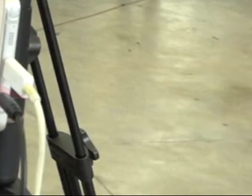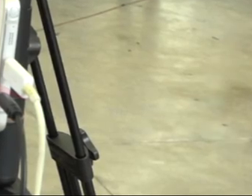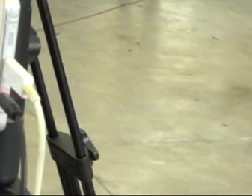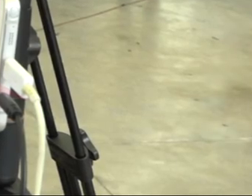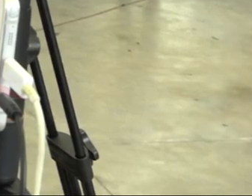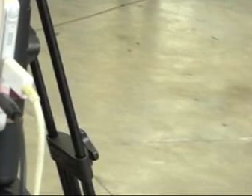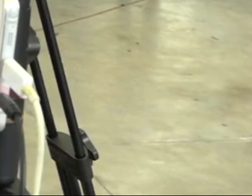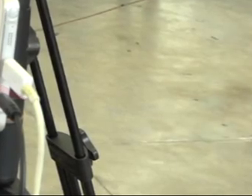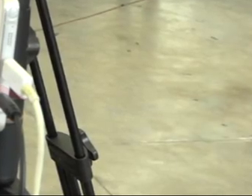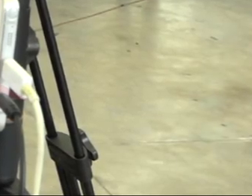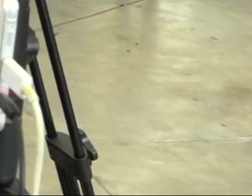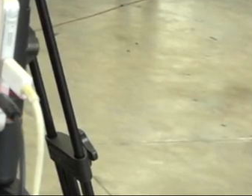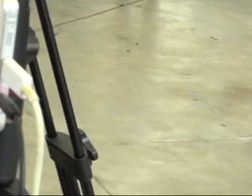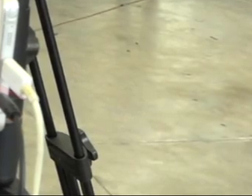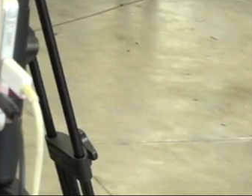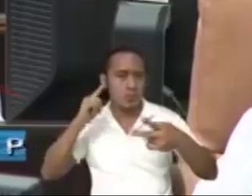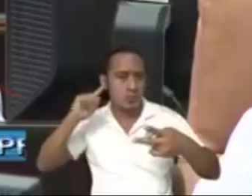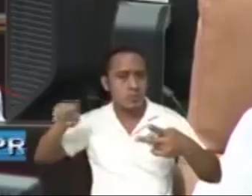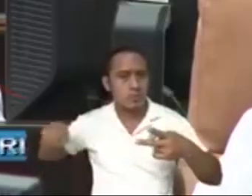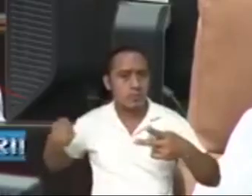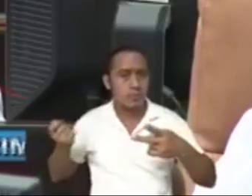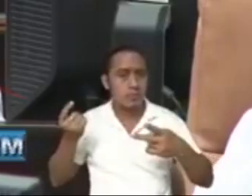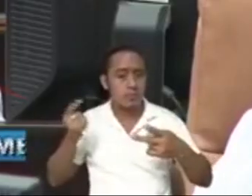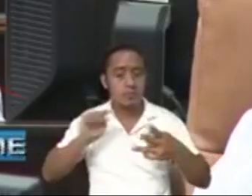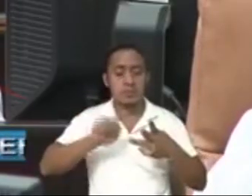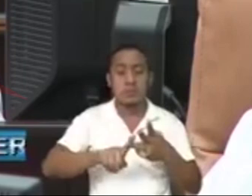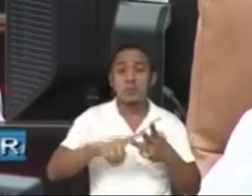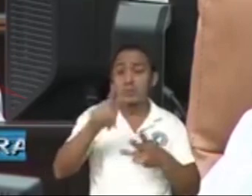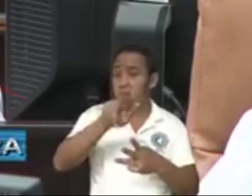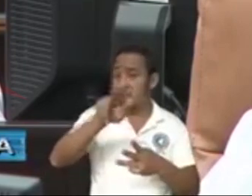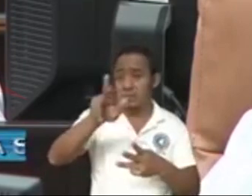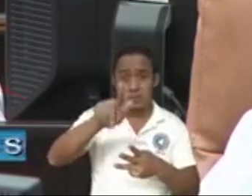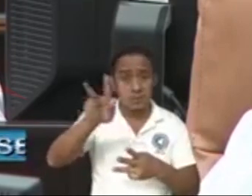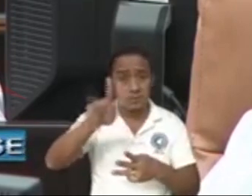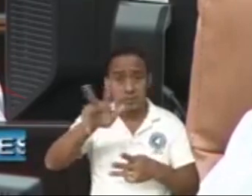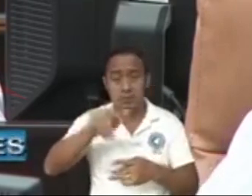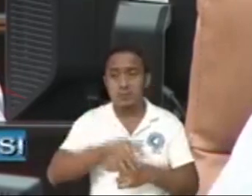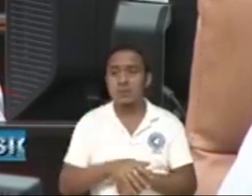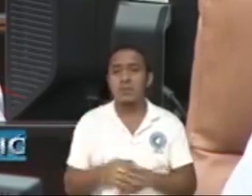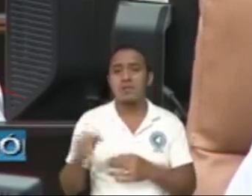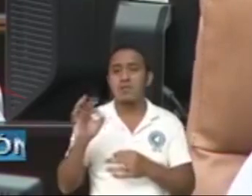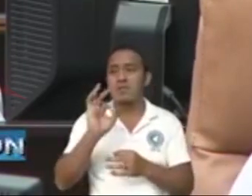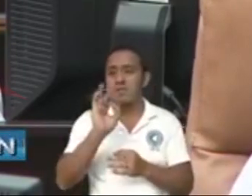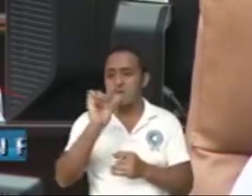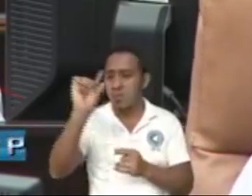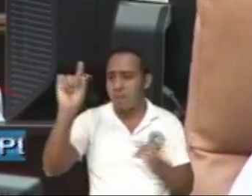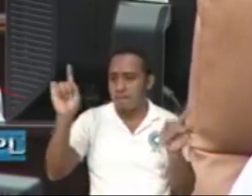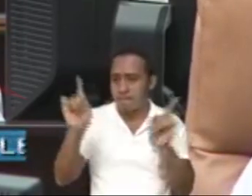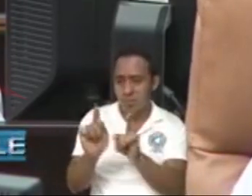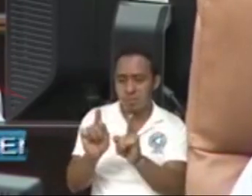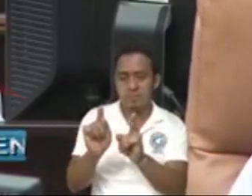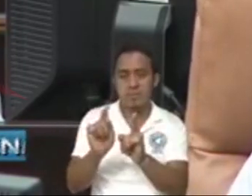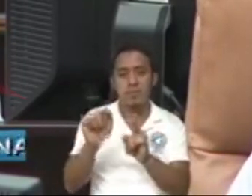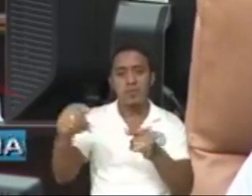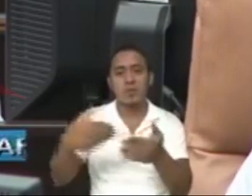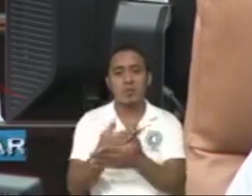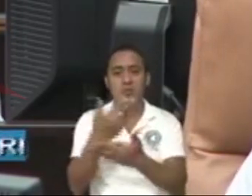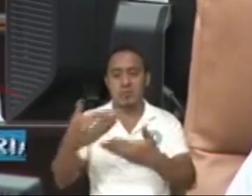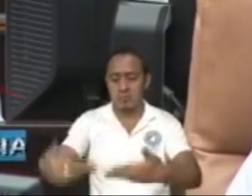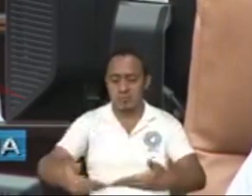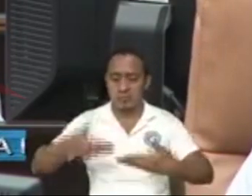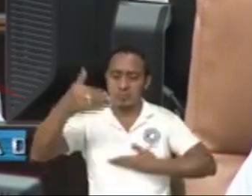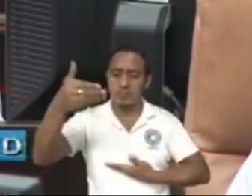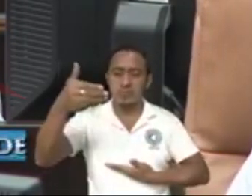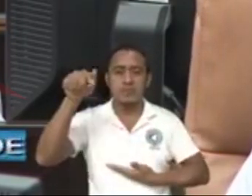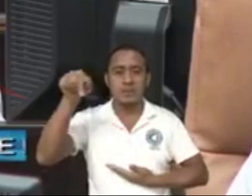escrita, la radio y la misma televisión han reducido su área de influencia ante la aparición de nuevos